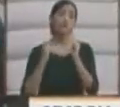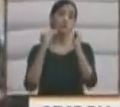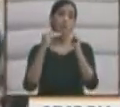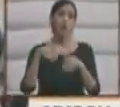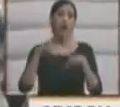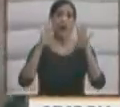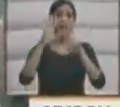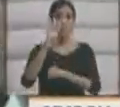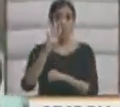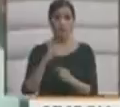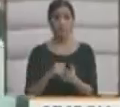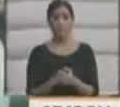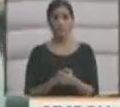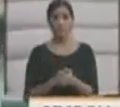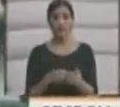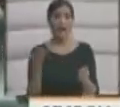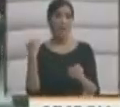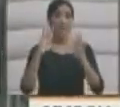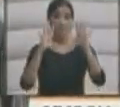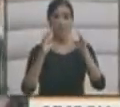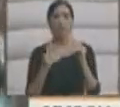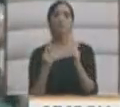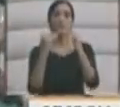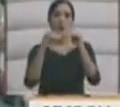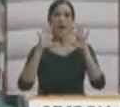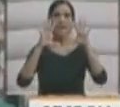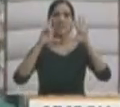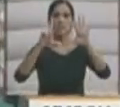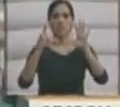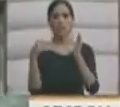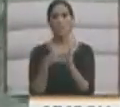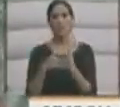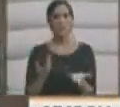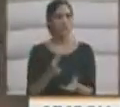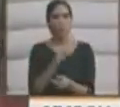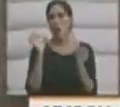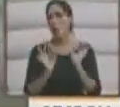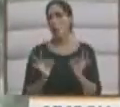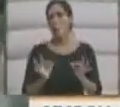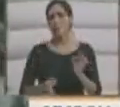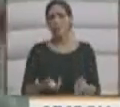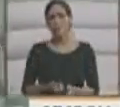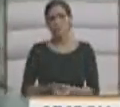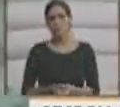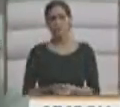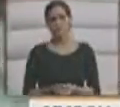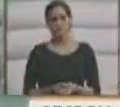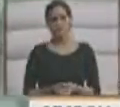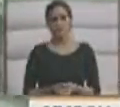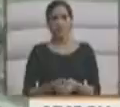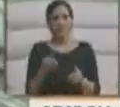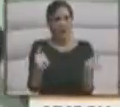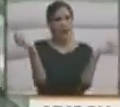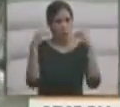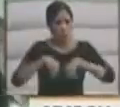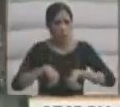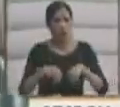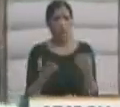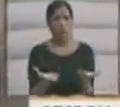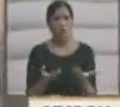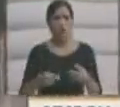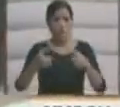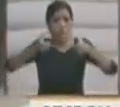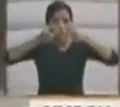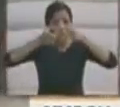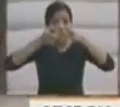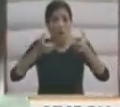estaban en 10 bolívares y subieron a 17 mil bolívares. No es justo. ¿Estás de acuerdo que el asunto le meta el ojo a